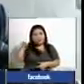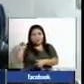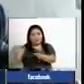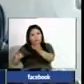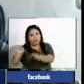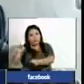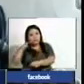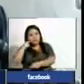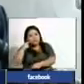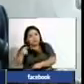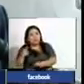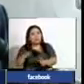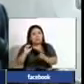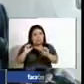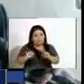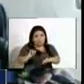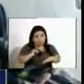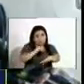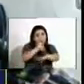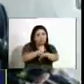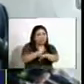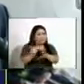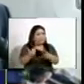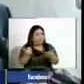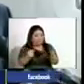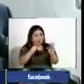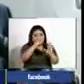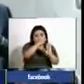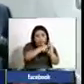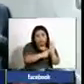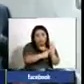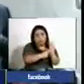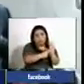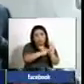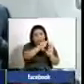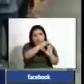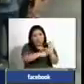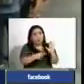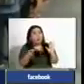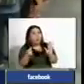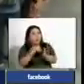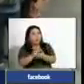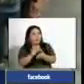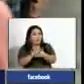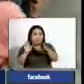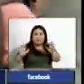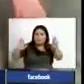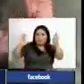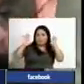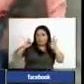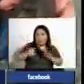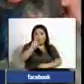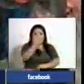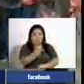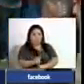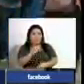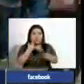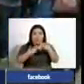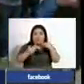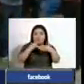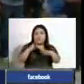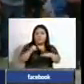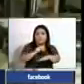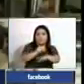pronuncie a efectos de establecer la existencia de la infracción. El funcionario detalló que la fijación de